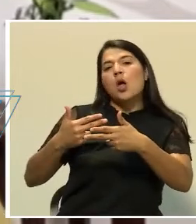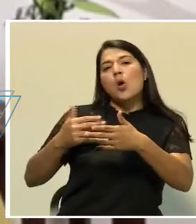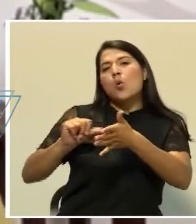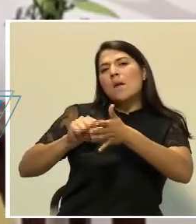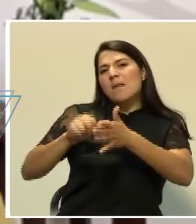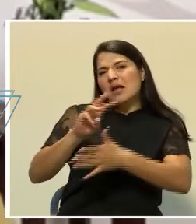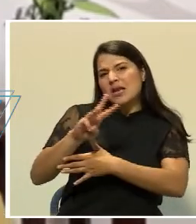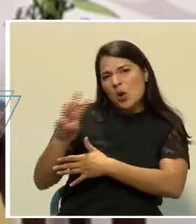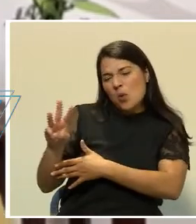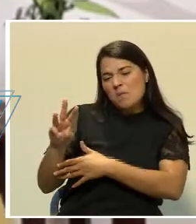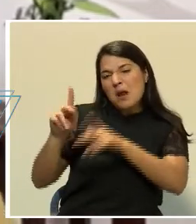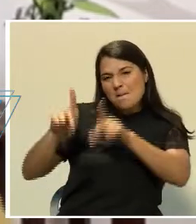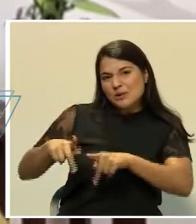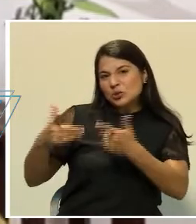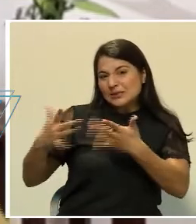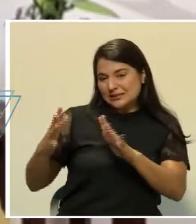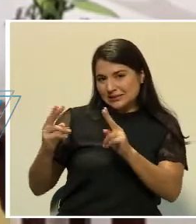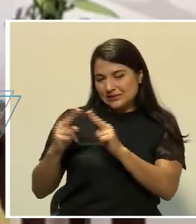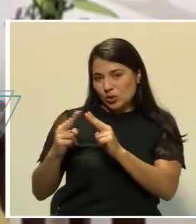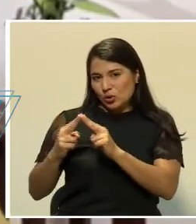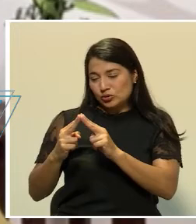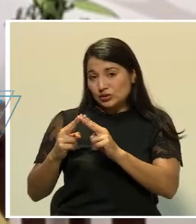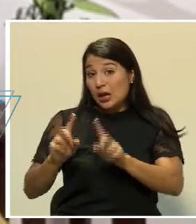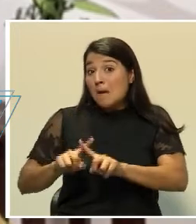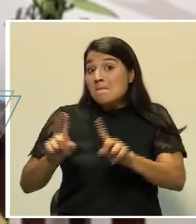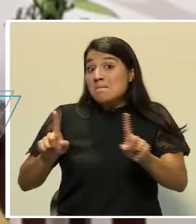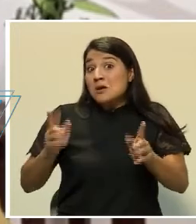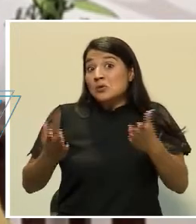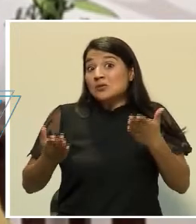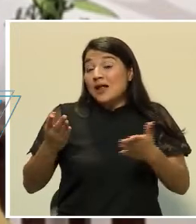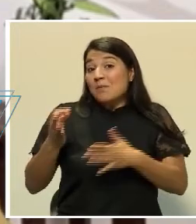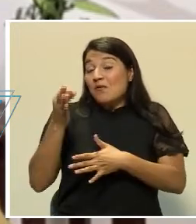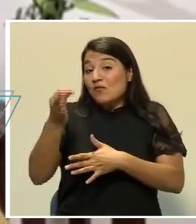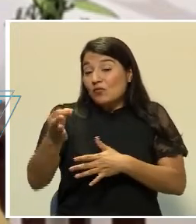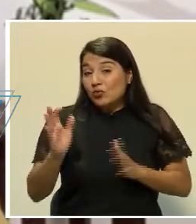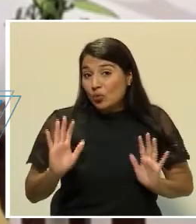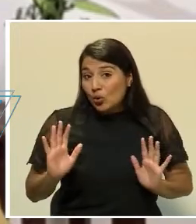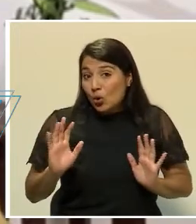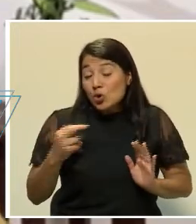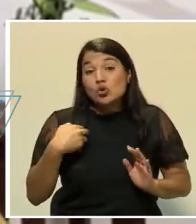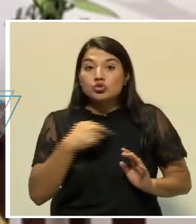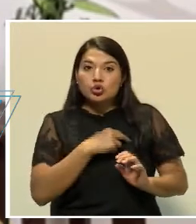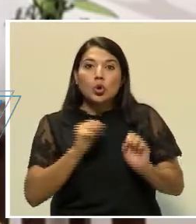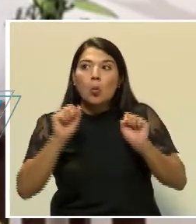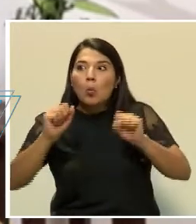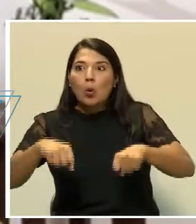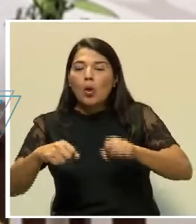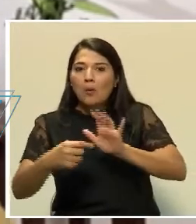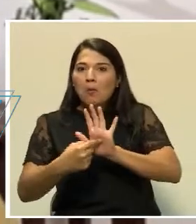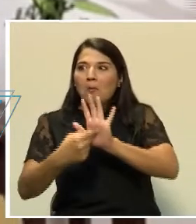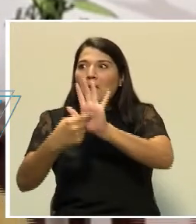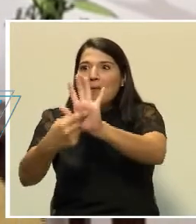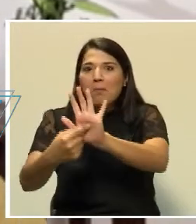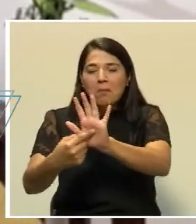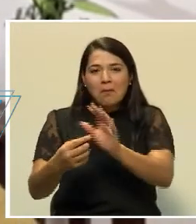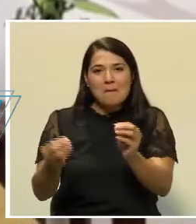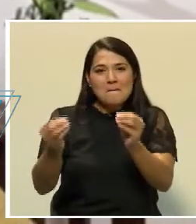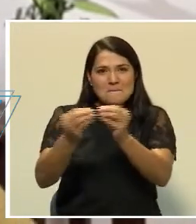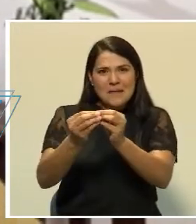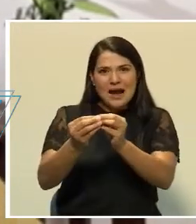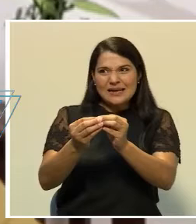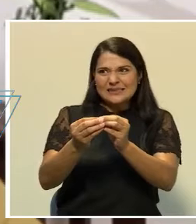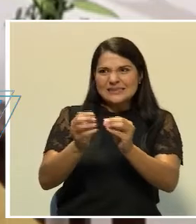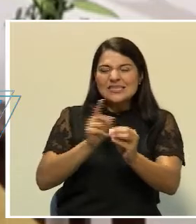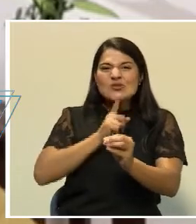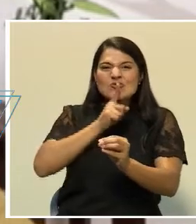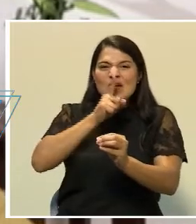¿verdad?, en un navegador web, pero quizá en el futuro podríamos estar montando exposiciones más de